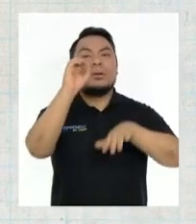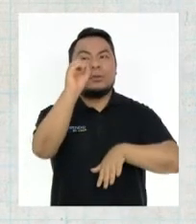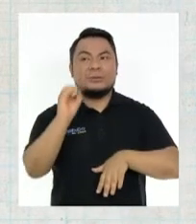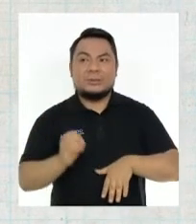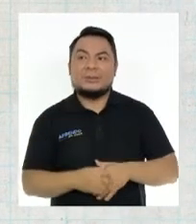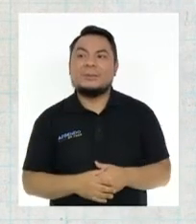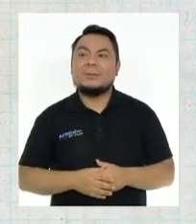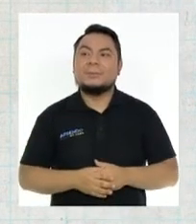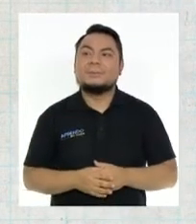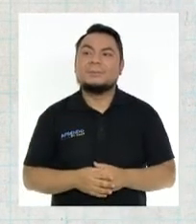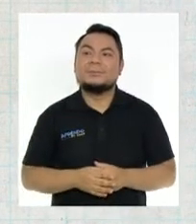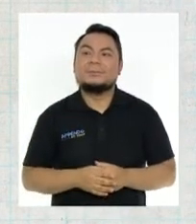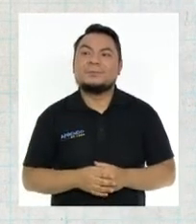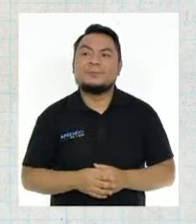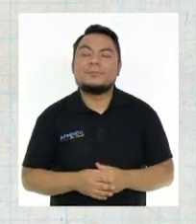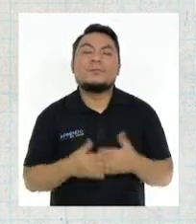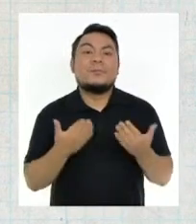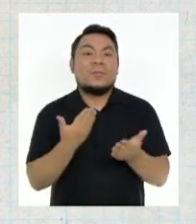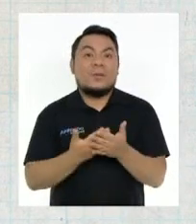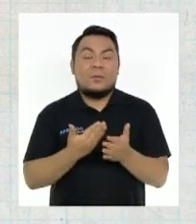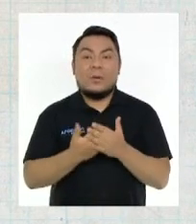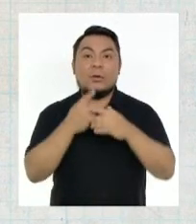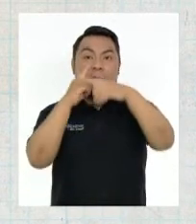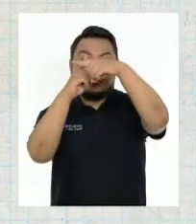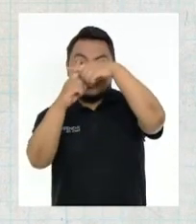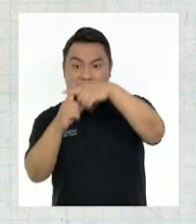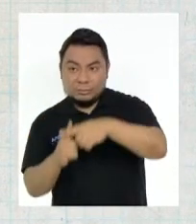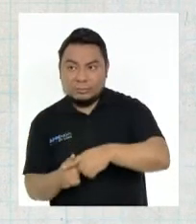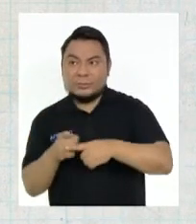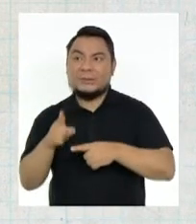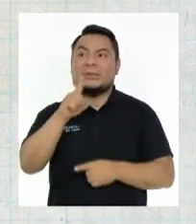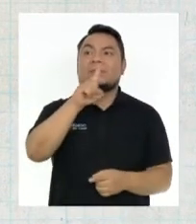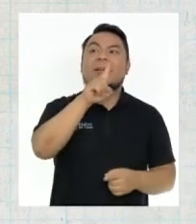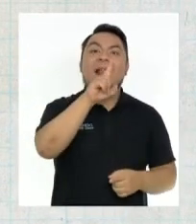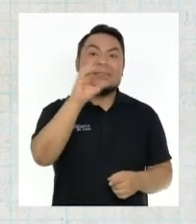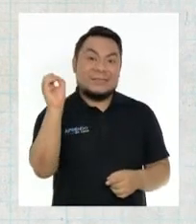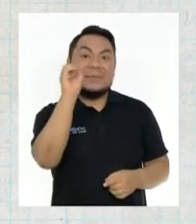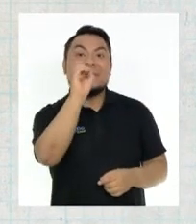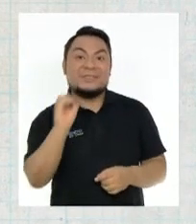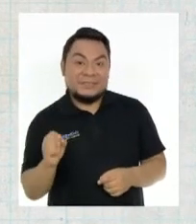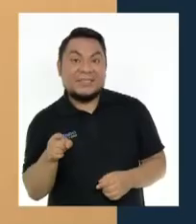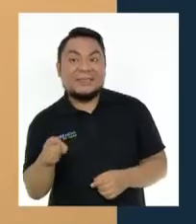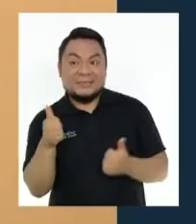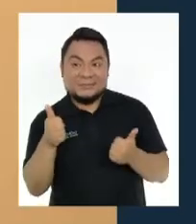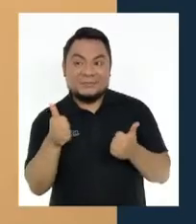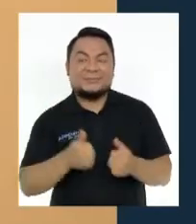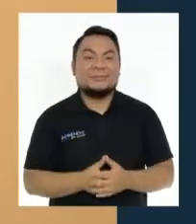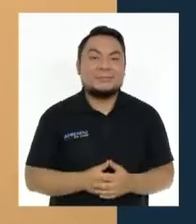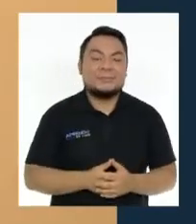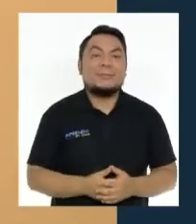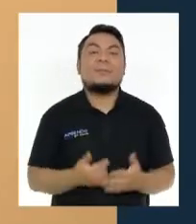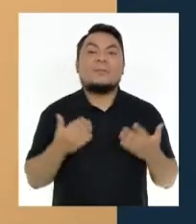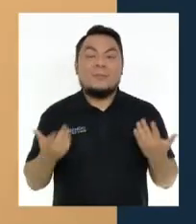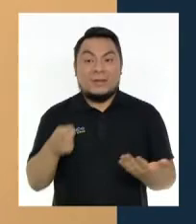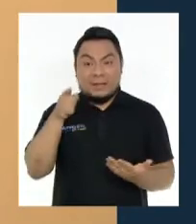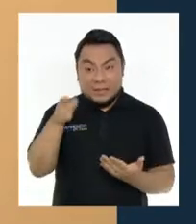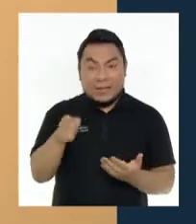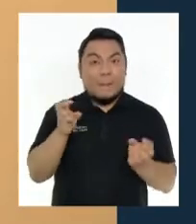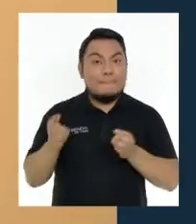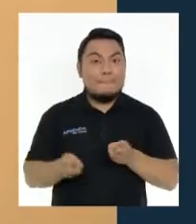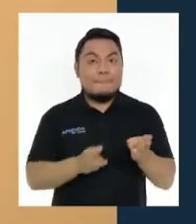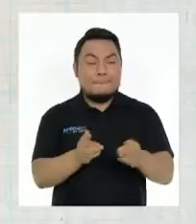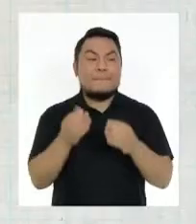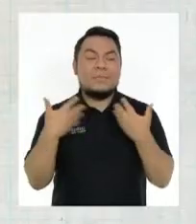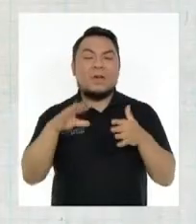8%. Constatamos que al sumar resulta 100%. Anotado. De esta forma obtenemos